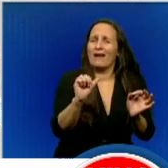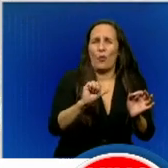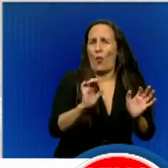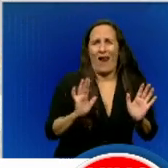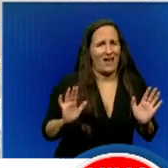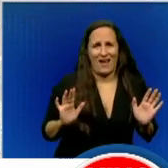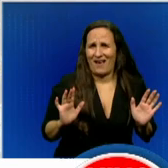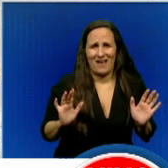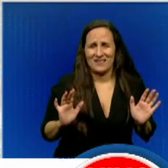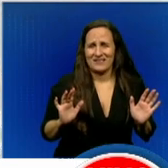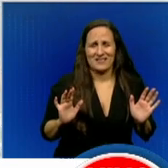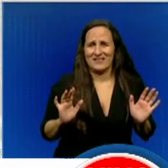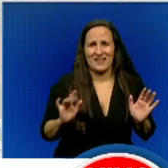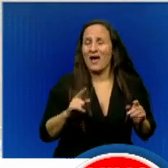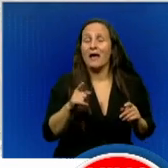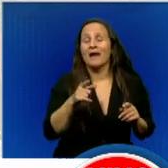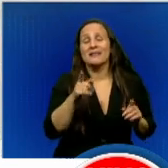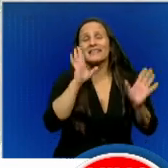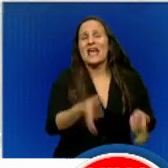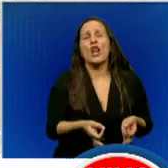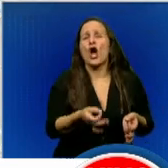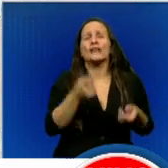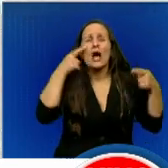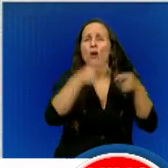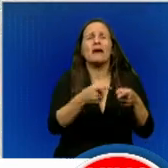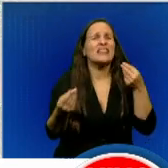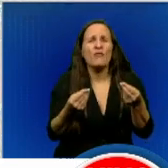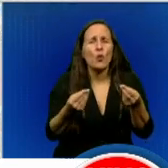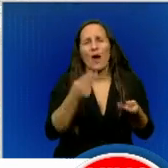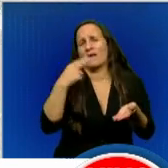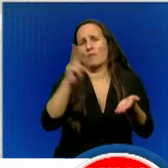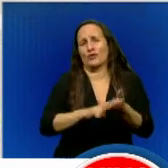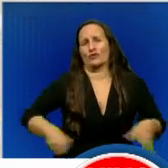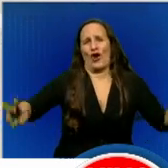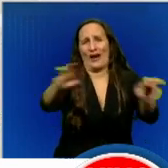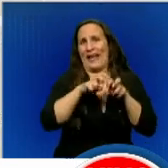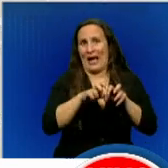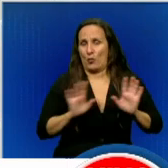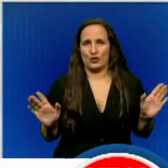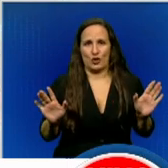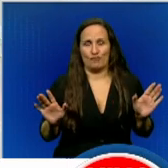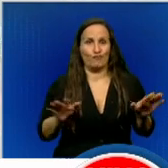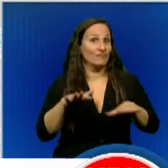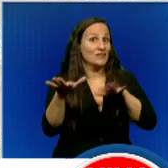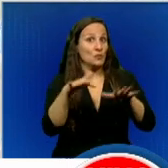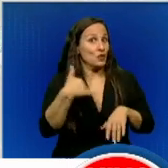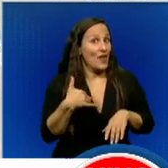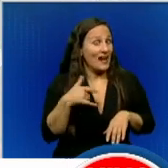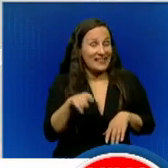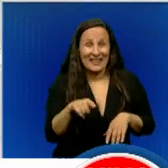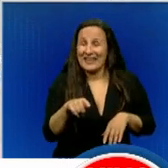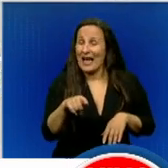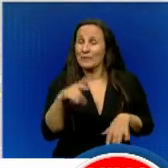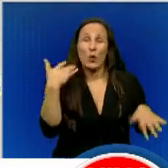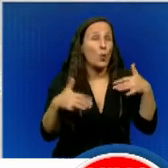verdaderamente importa aumentar la recaudación el urgente en la argentina entendámoslo de una vez